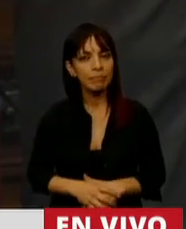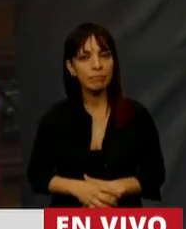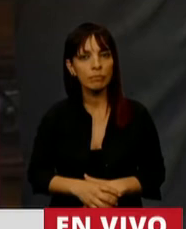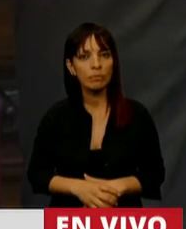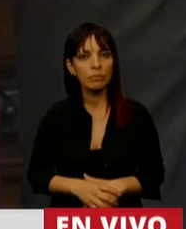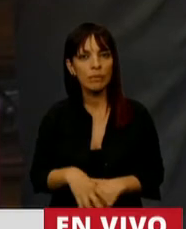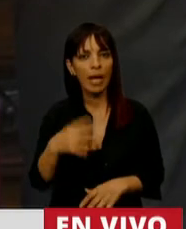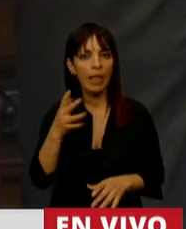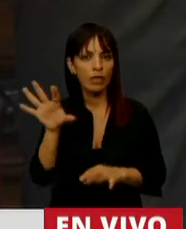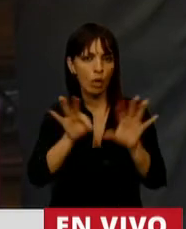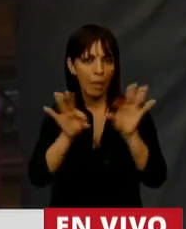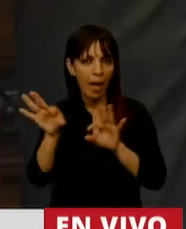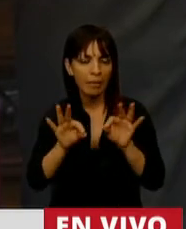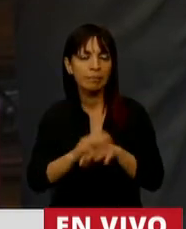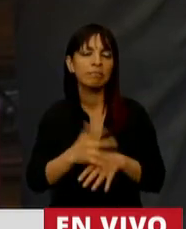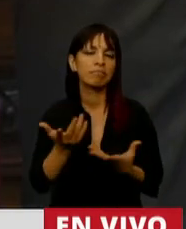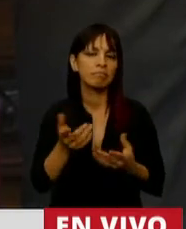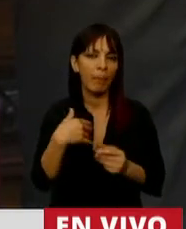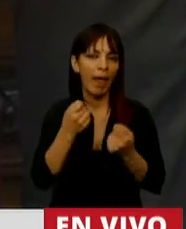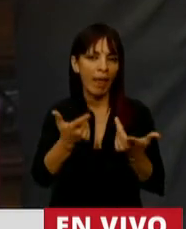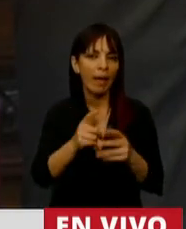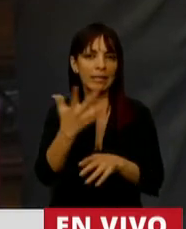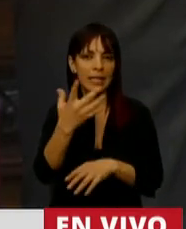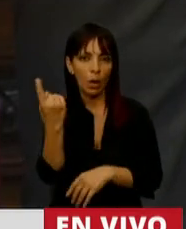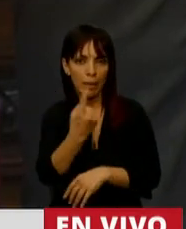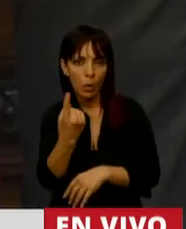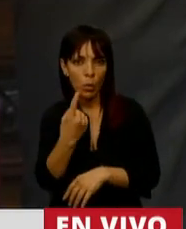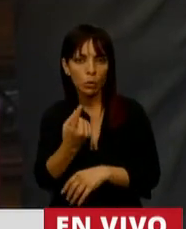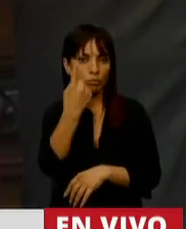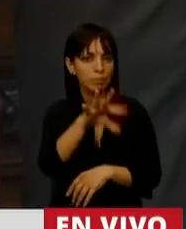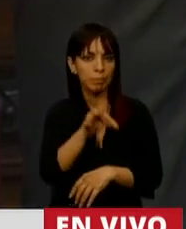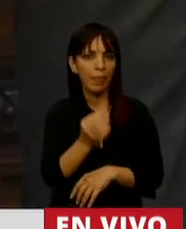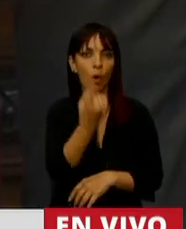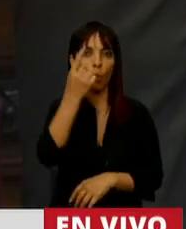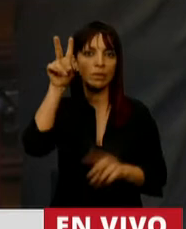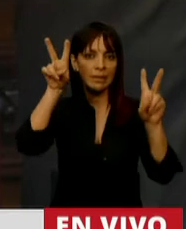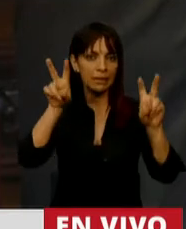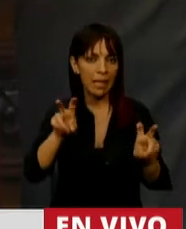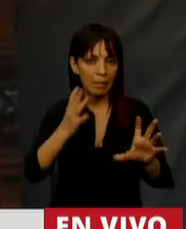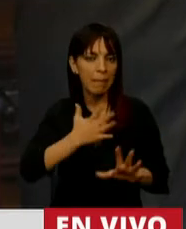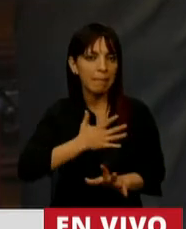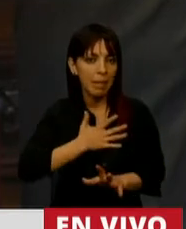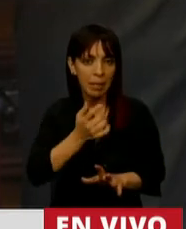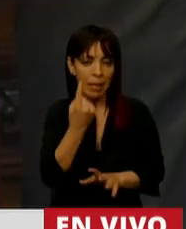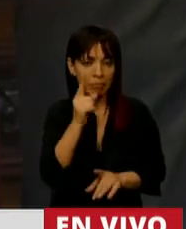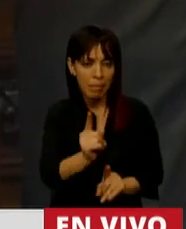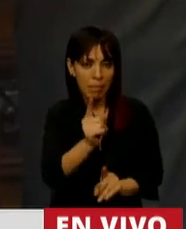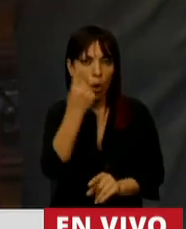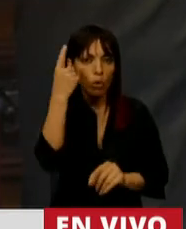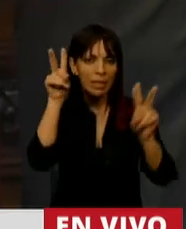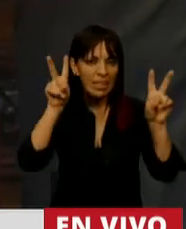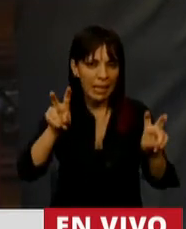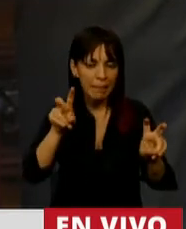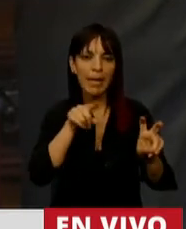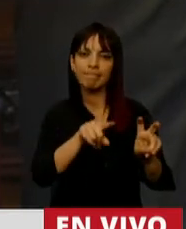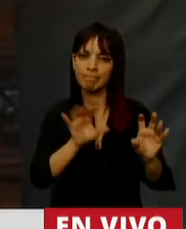utilizar estos 5 minutos en centrarme en uno de los temas que para mí por sí solo es suficiente,